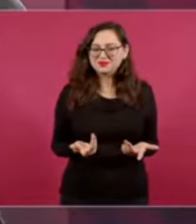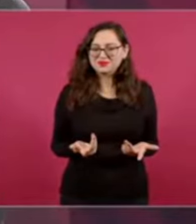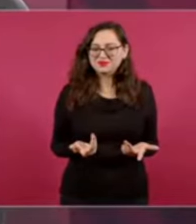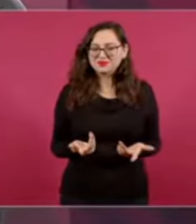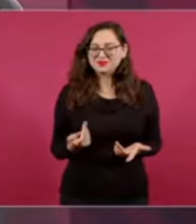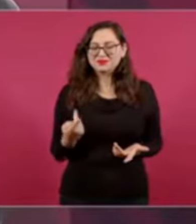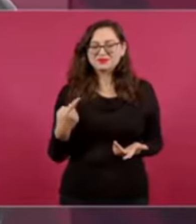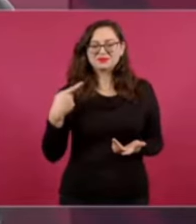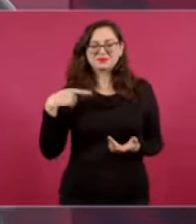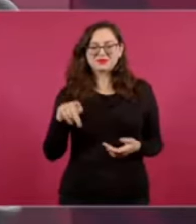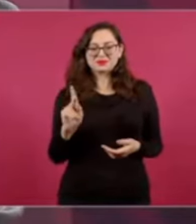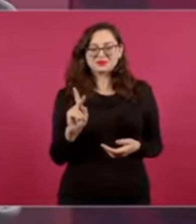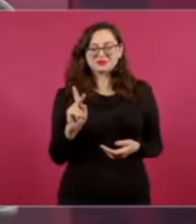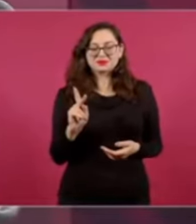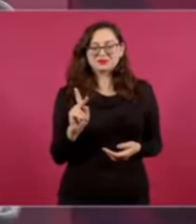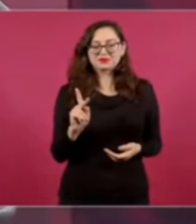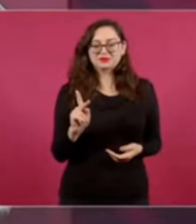pasa,